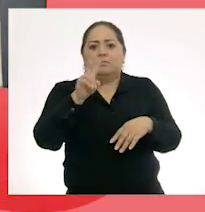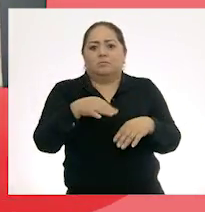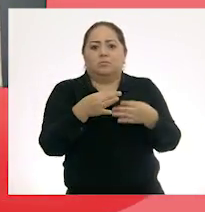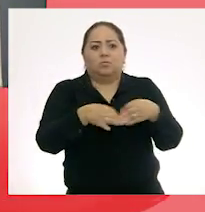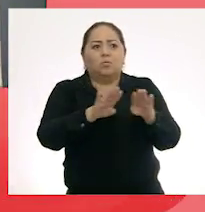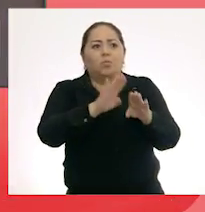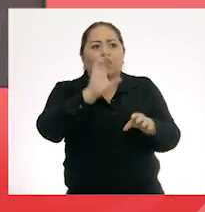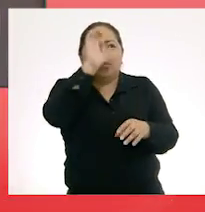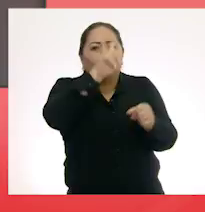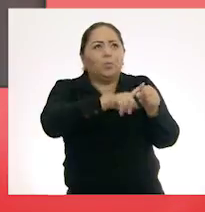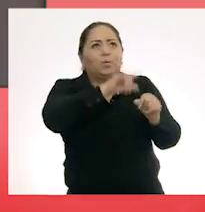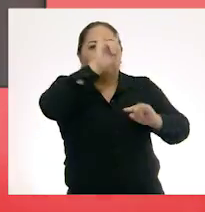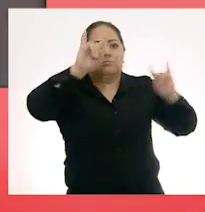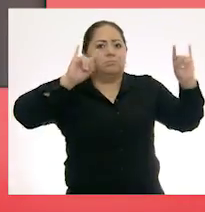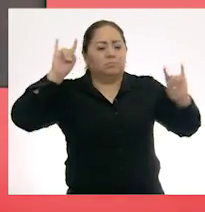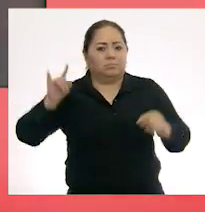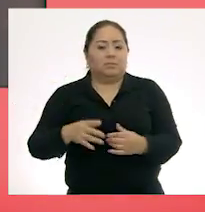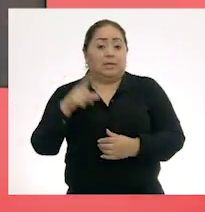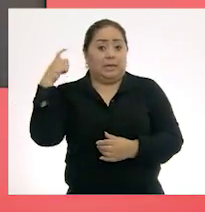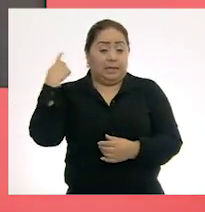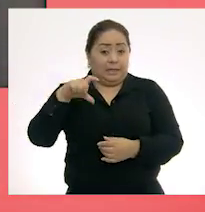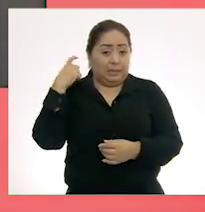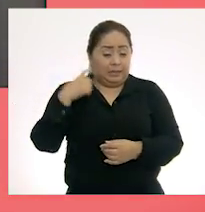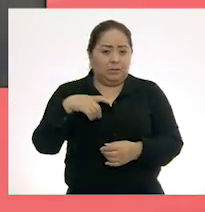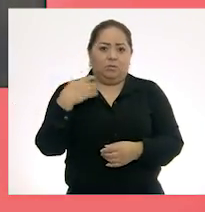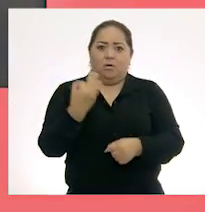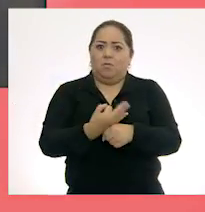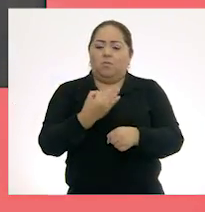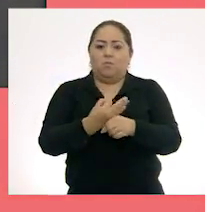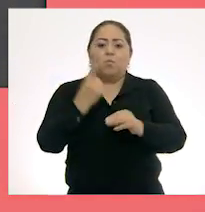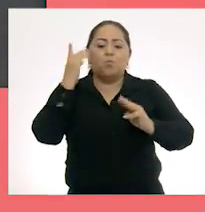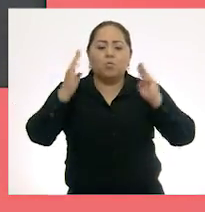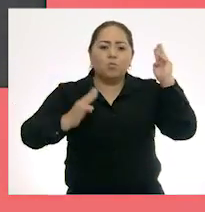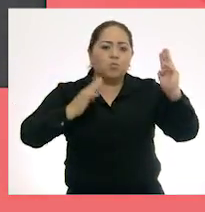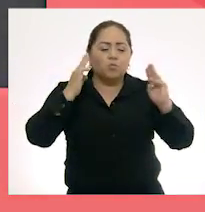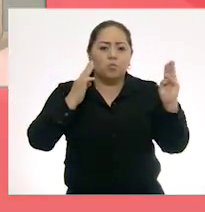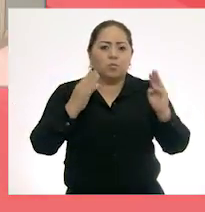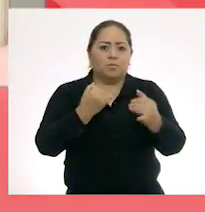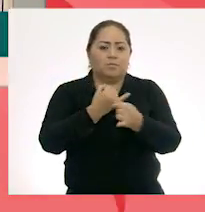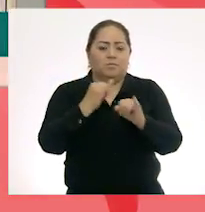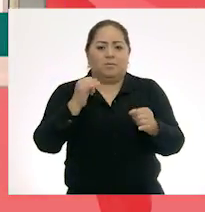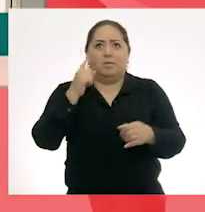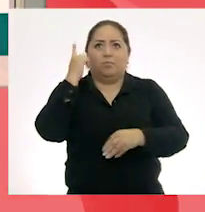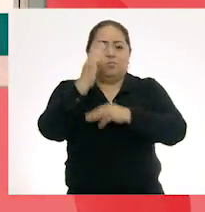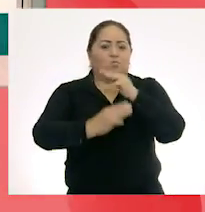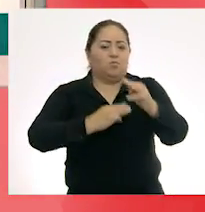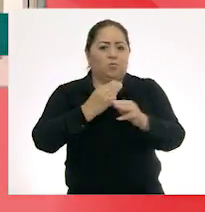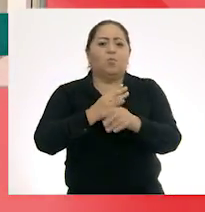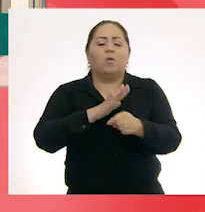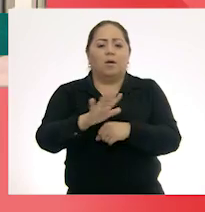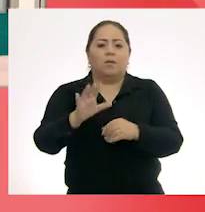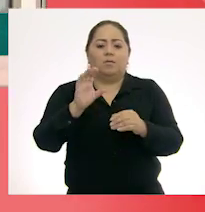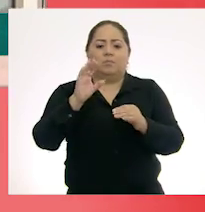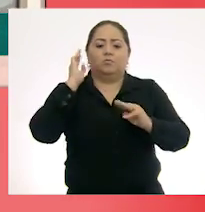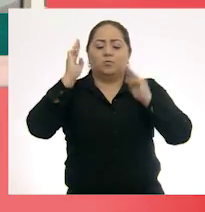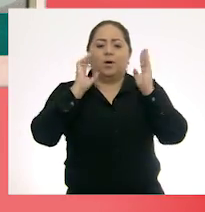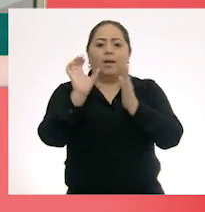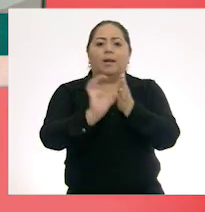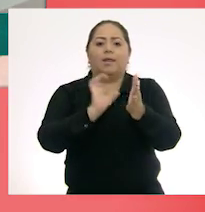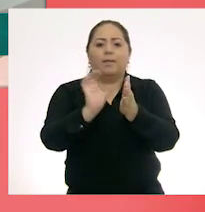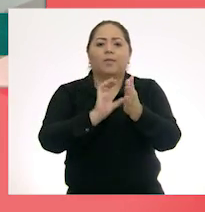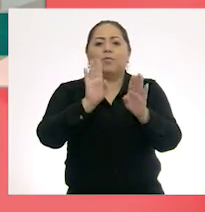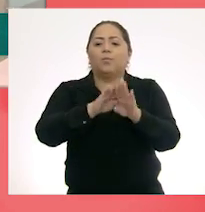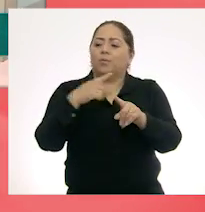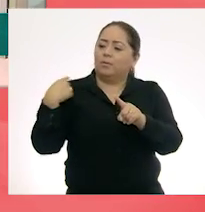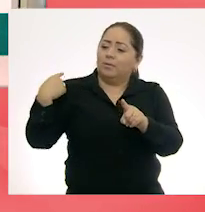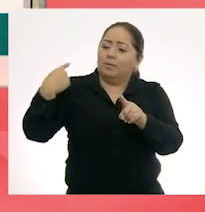culto. Querétaro está estrenando un museo único en el mundo. El Museo del Calendario es un repaso por